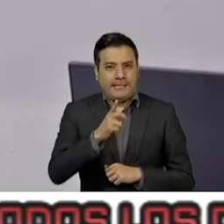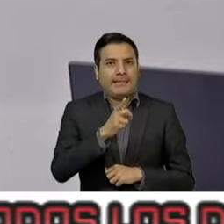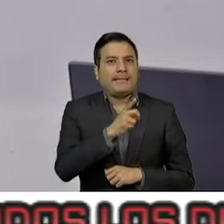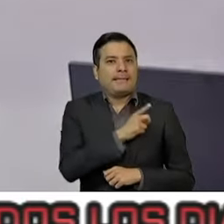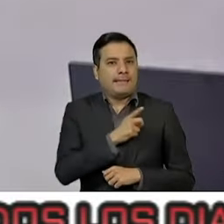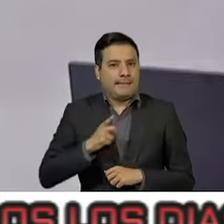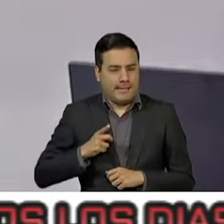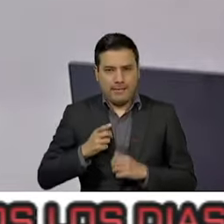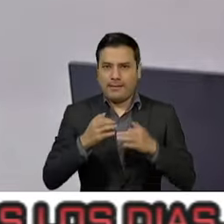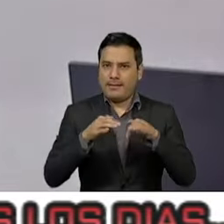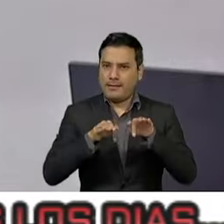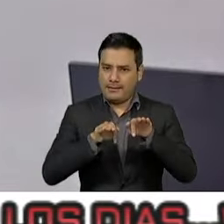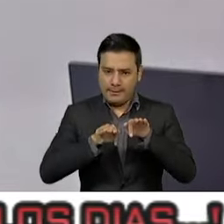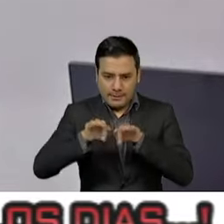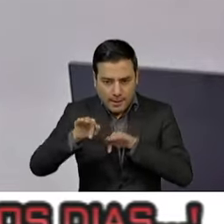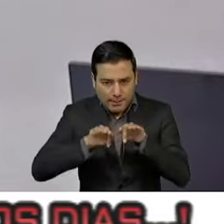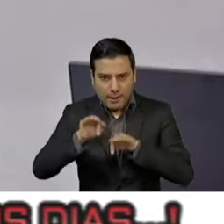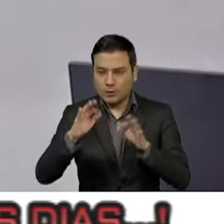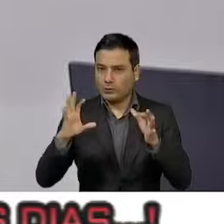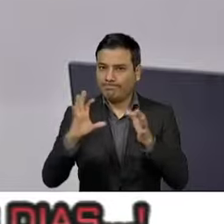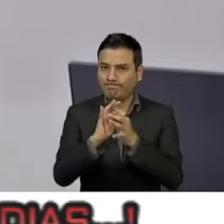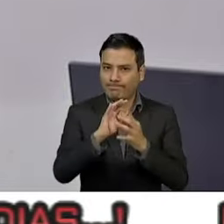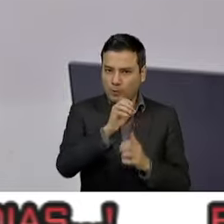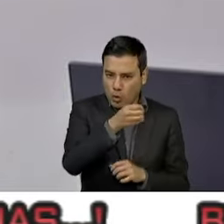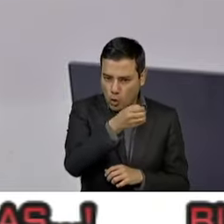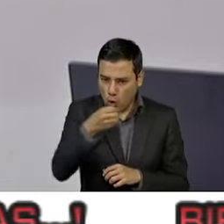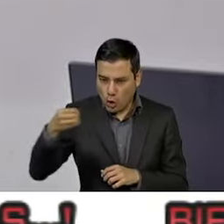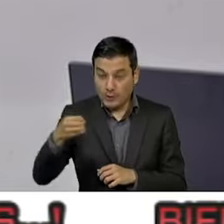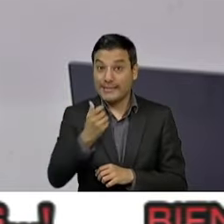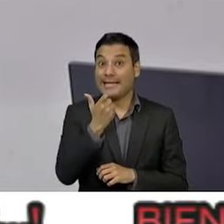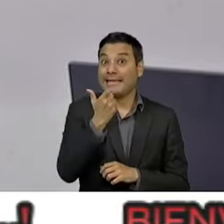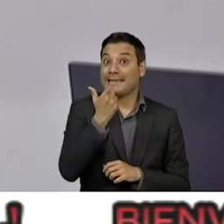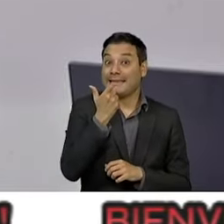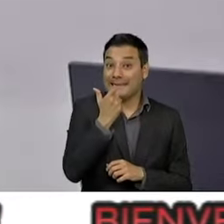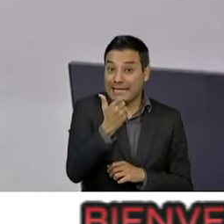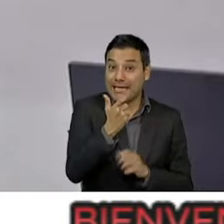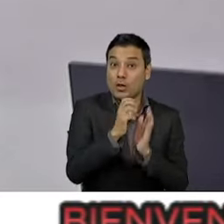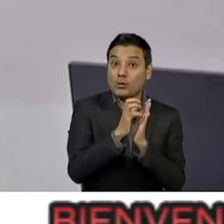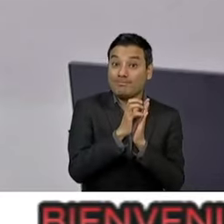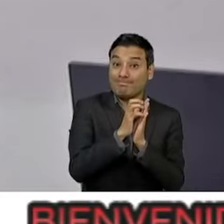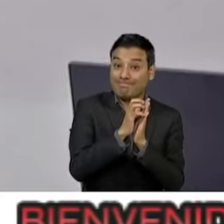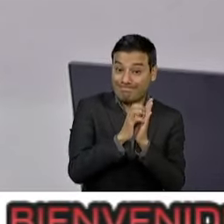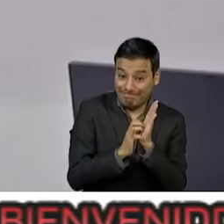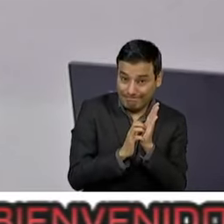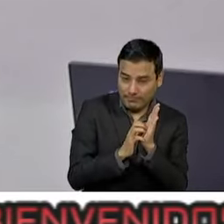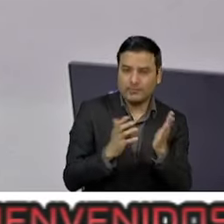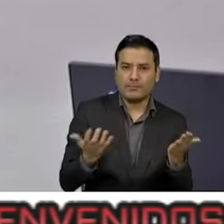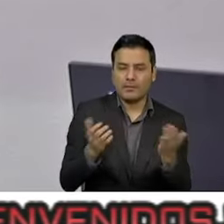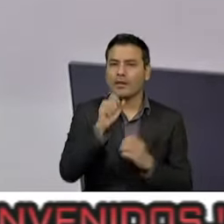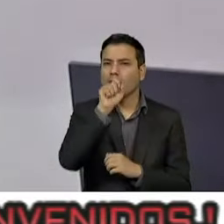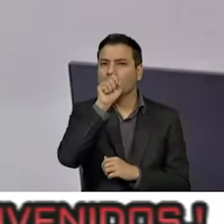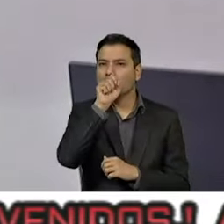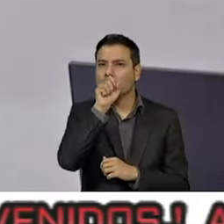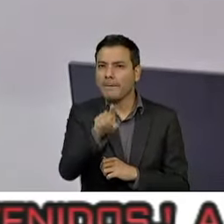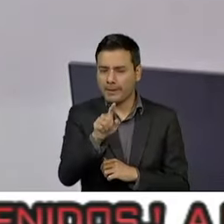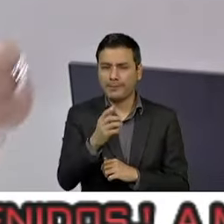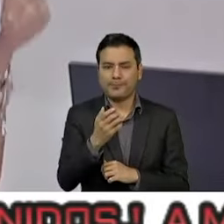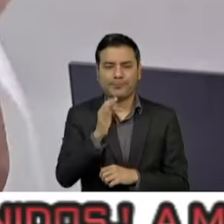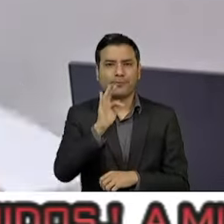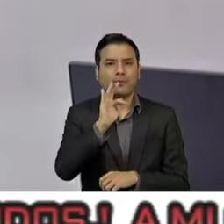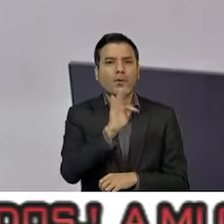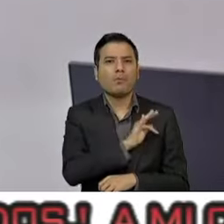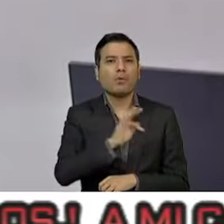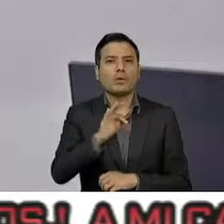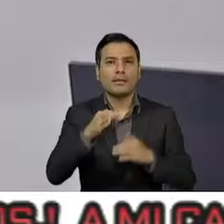nivel de ejecución coordinado que permita reducir costos a la Federación y a las entidades federativas, así como ampliar la